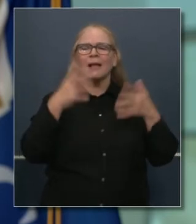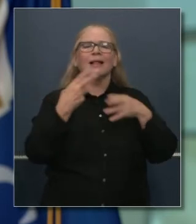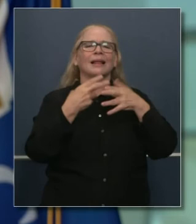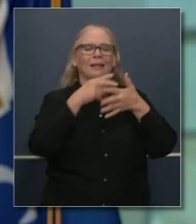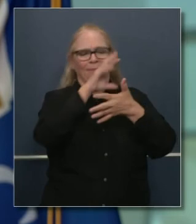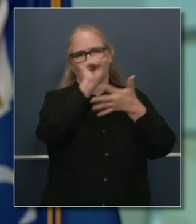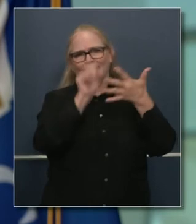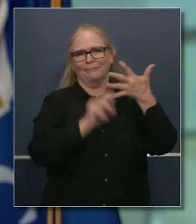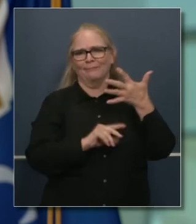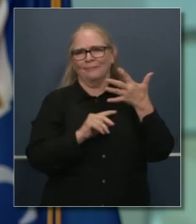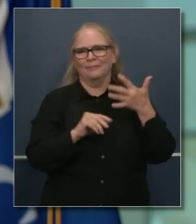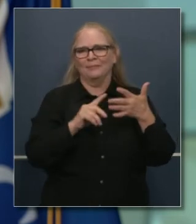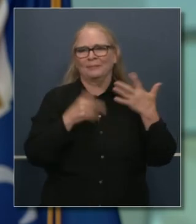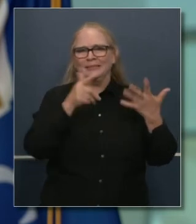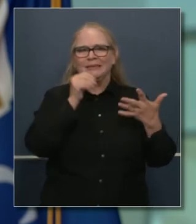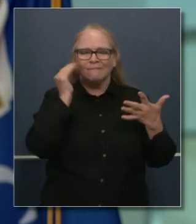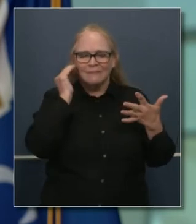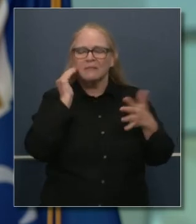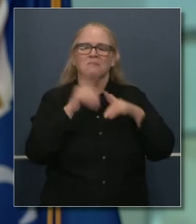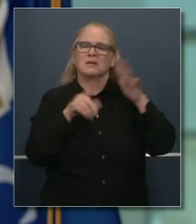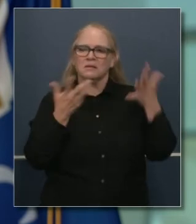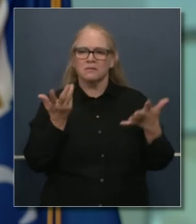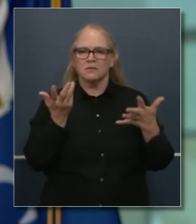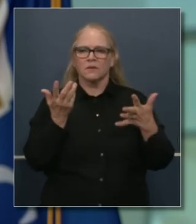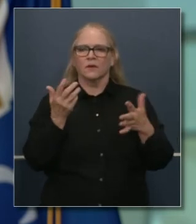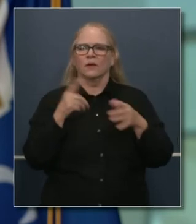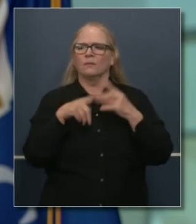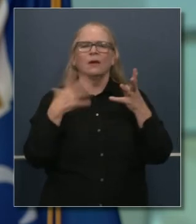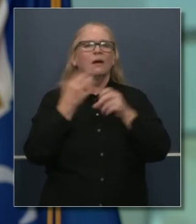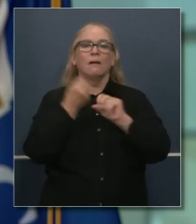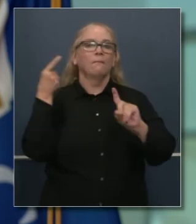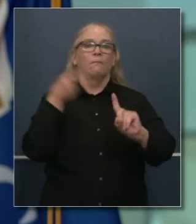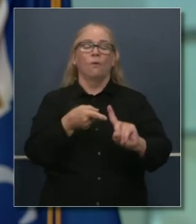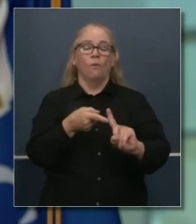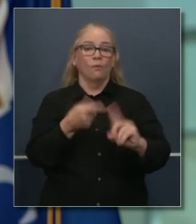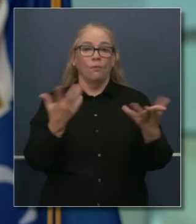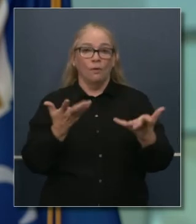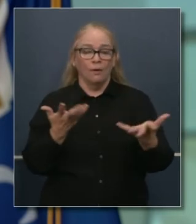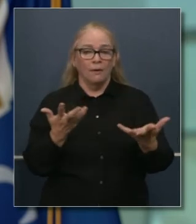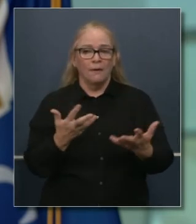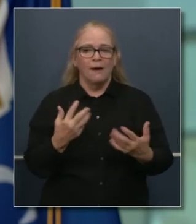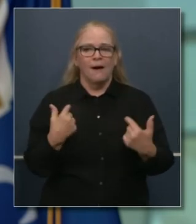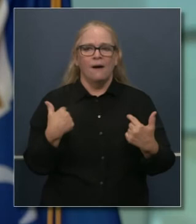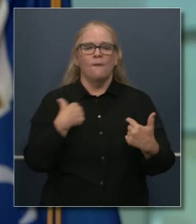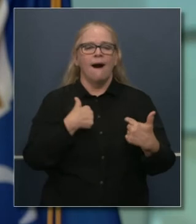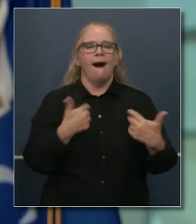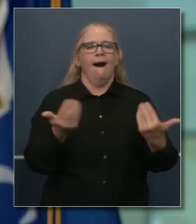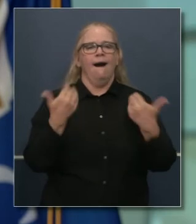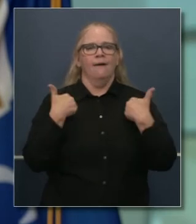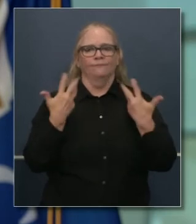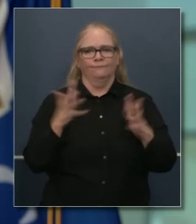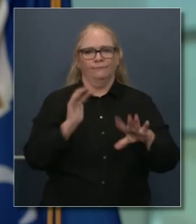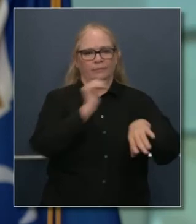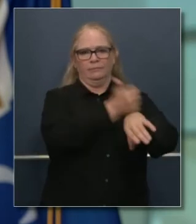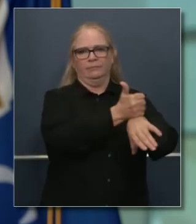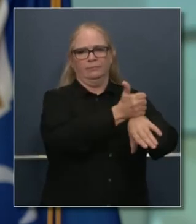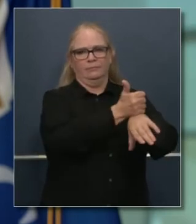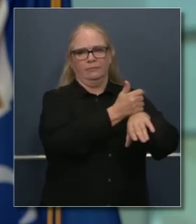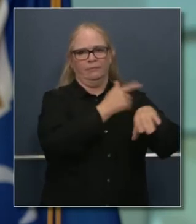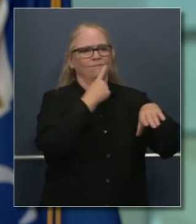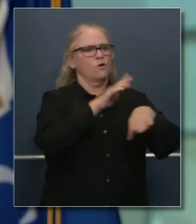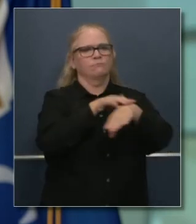los haya perdido con las siglas es una forma de expresar esto tenemos protocolos de notificación que han sido